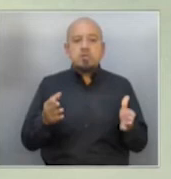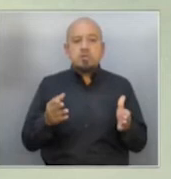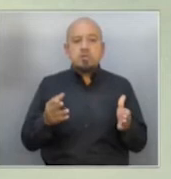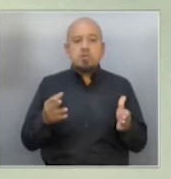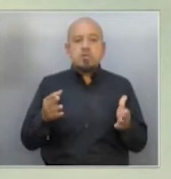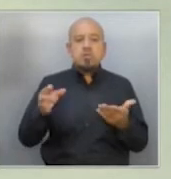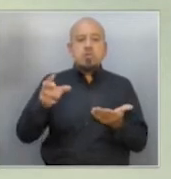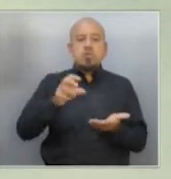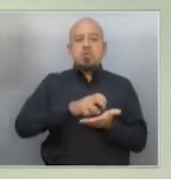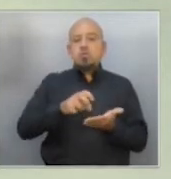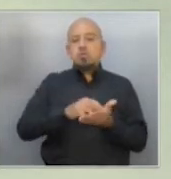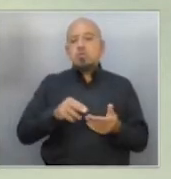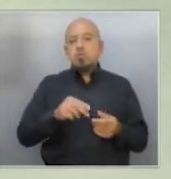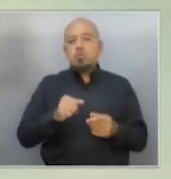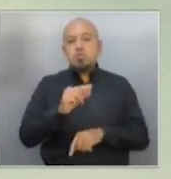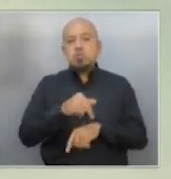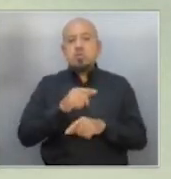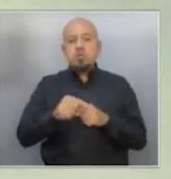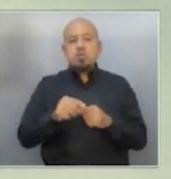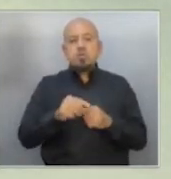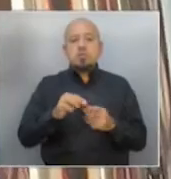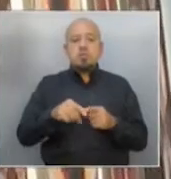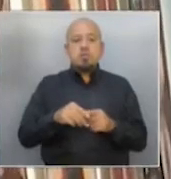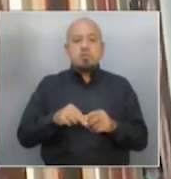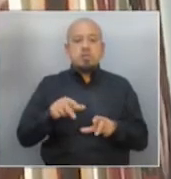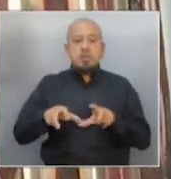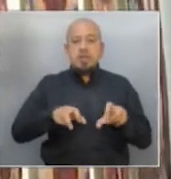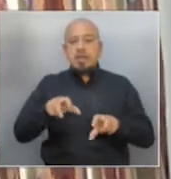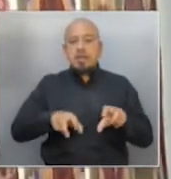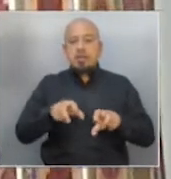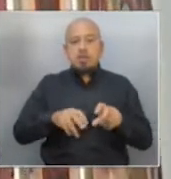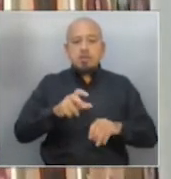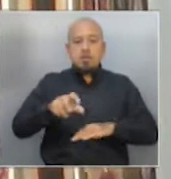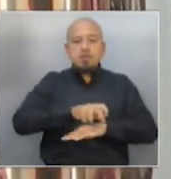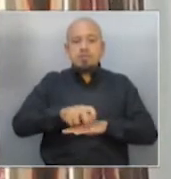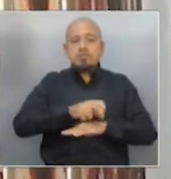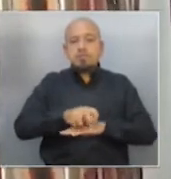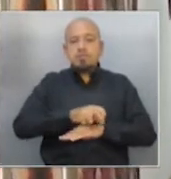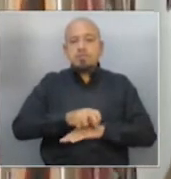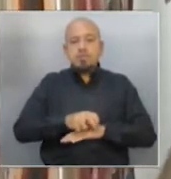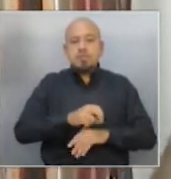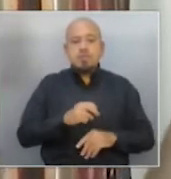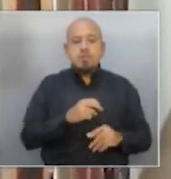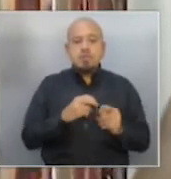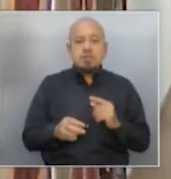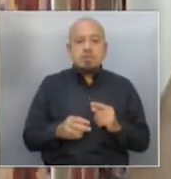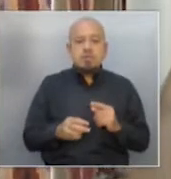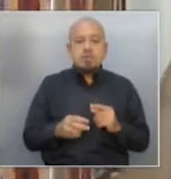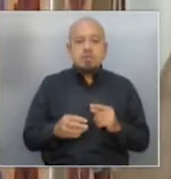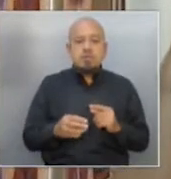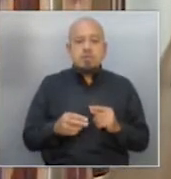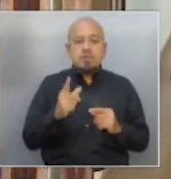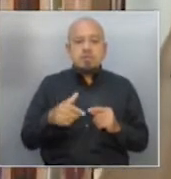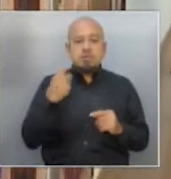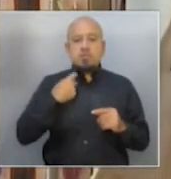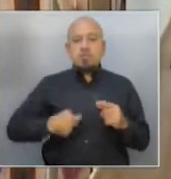doméstico. Empecé a usar ese aparatito, el que yo llamo escarabajo porque tiene esa formita zoomórfica. ¿Es el aparatito ese que se pasa uno por